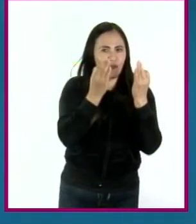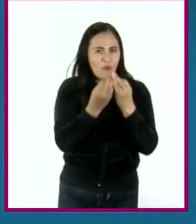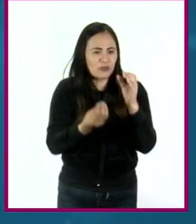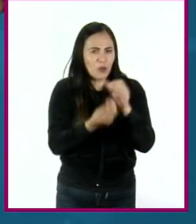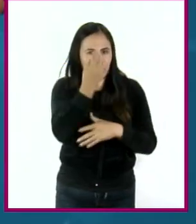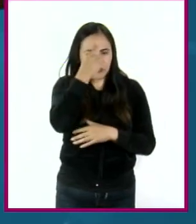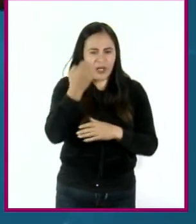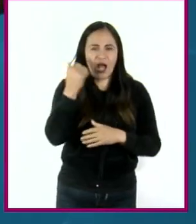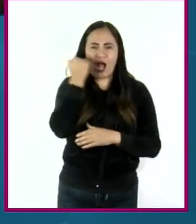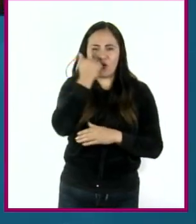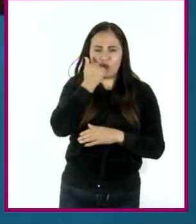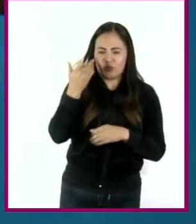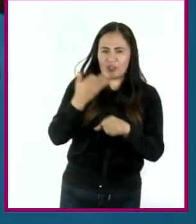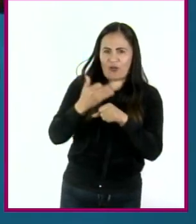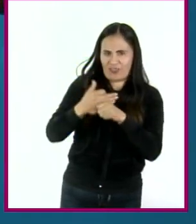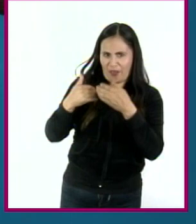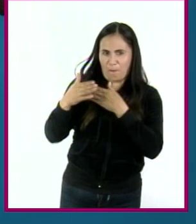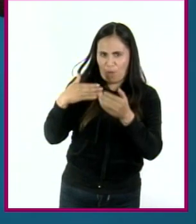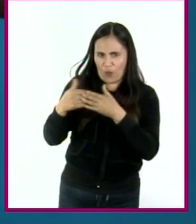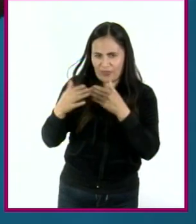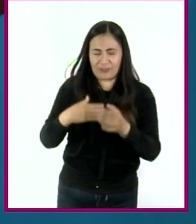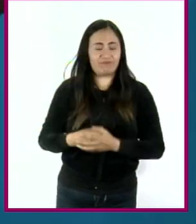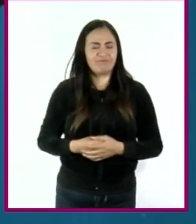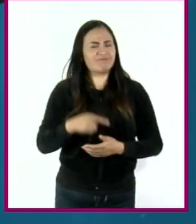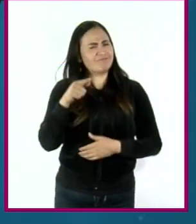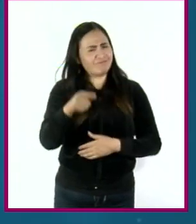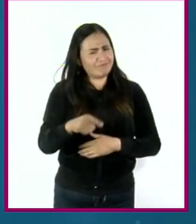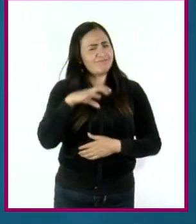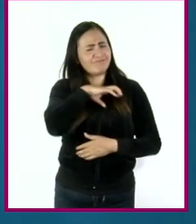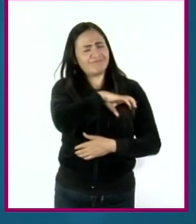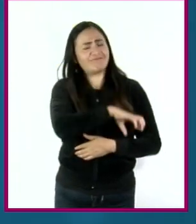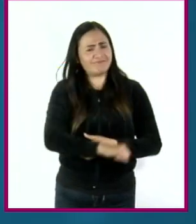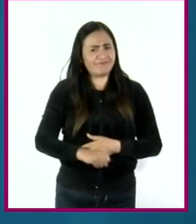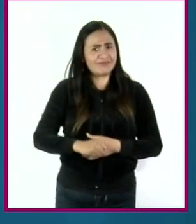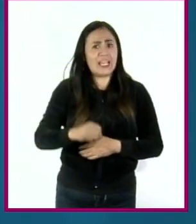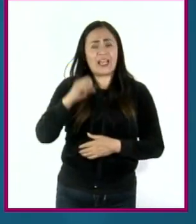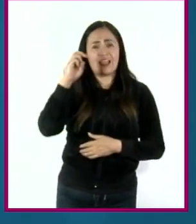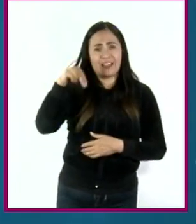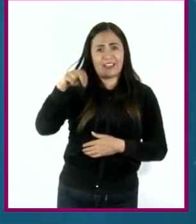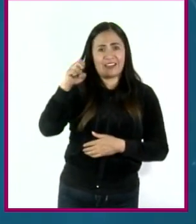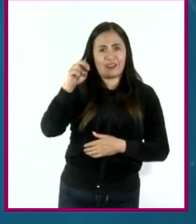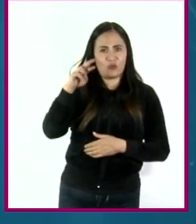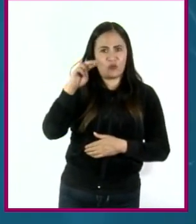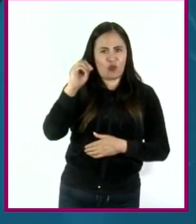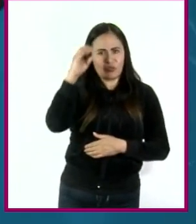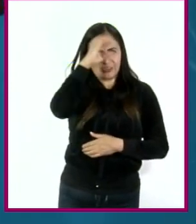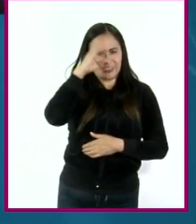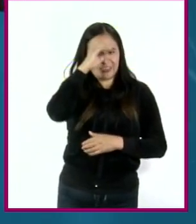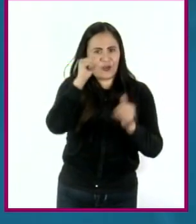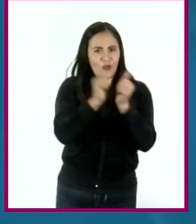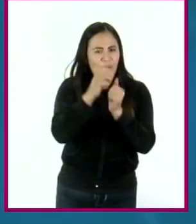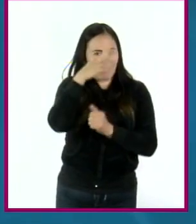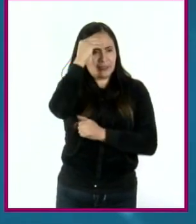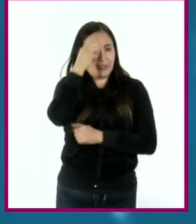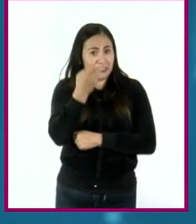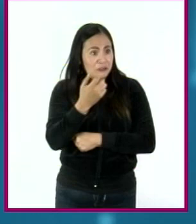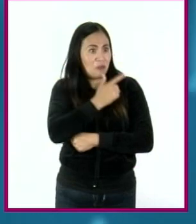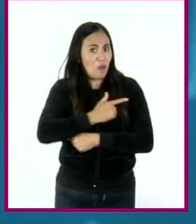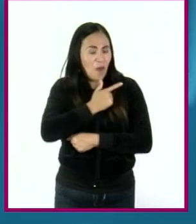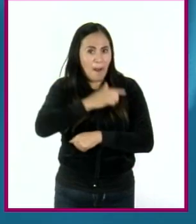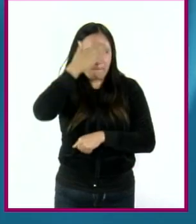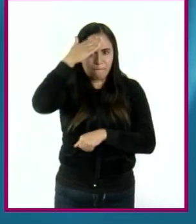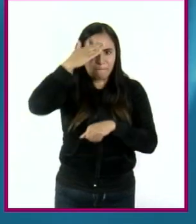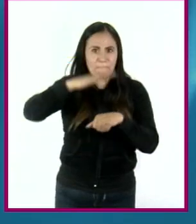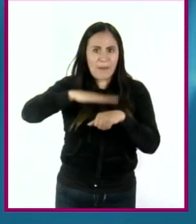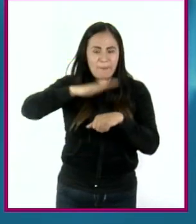de hoy en día. Como que me empieza a gustar esto de la neurociencia y el aprendizaje, Mati. Y eso hace que me haga más preguntas. ¿Te pasa lo mismo? Sí, Memo.